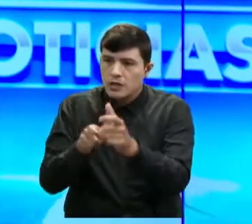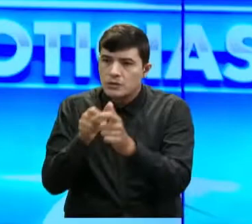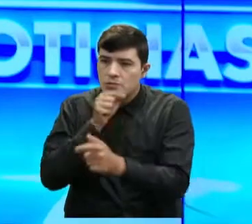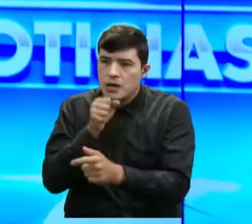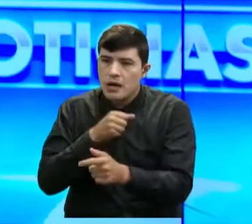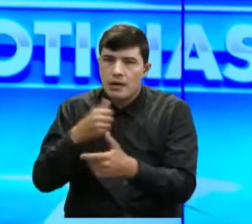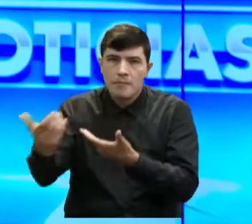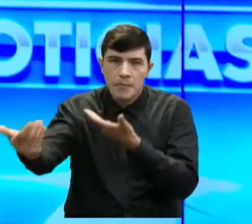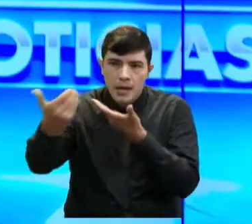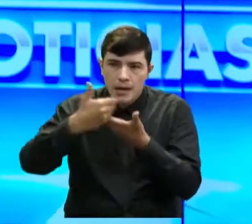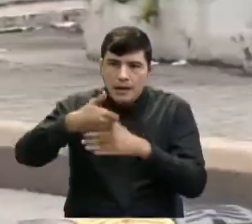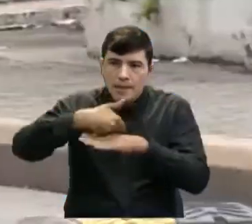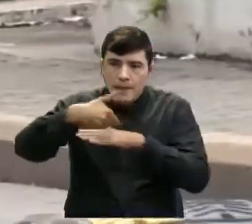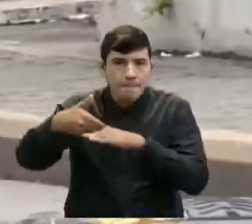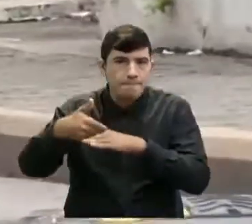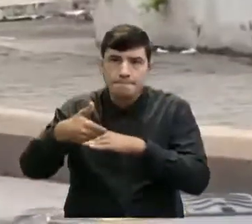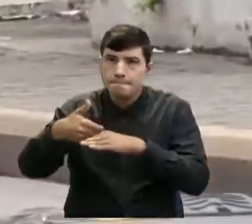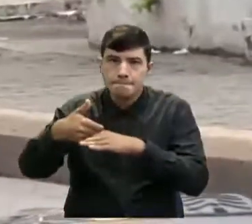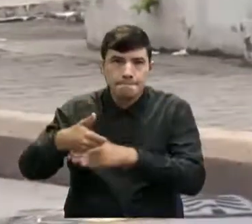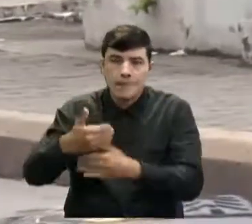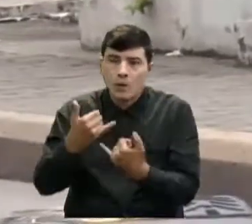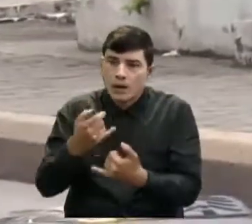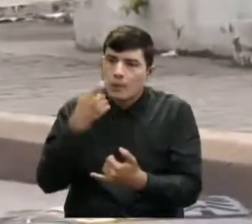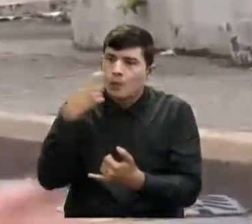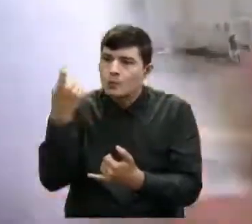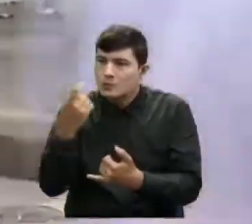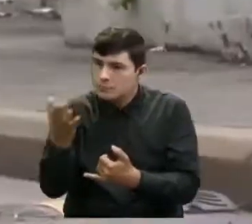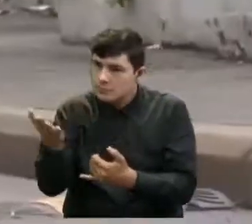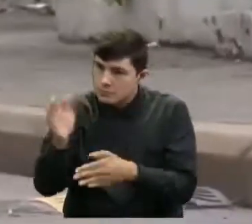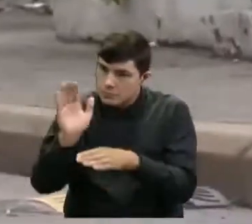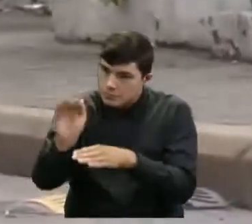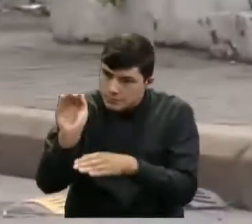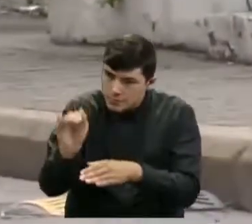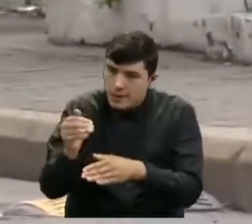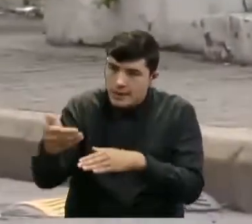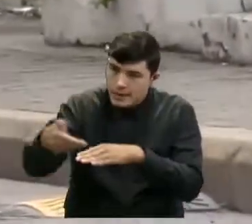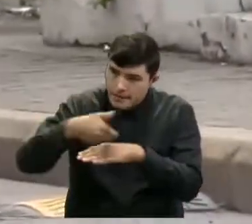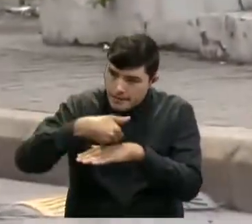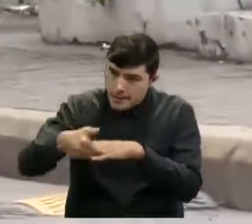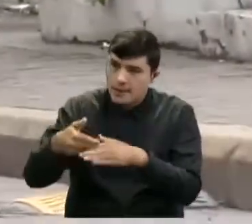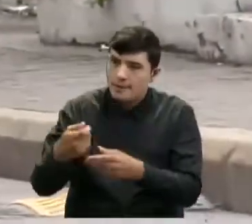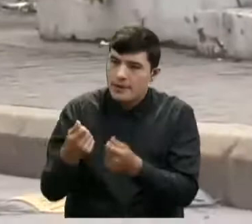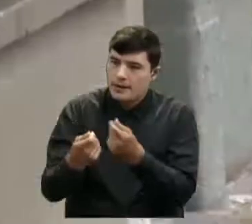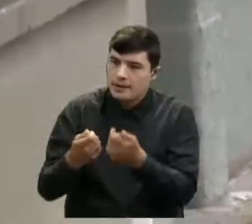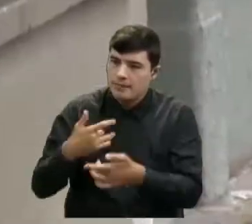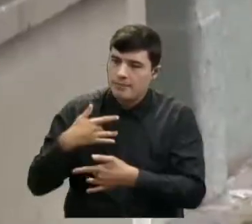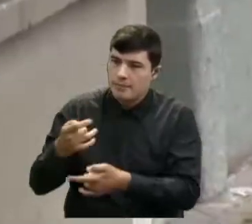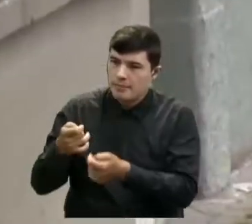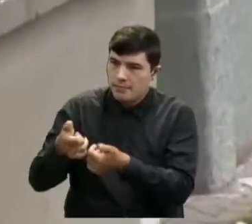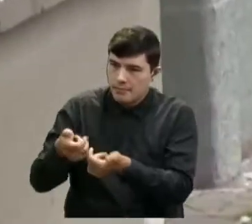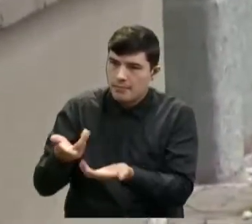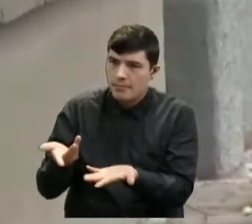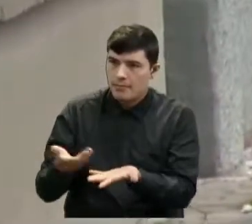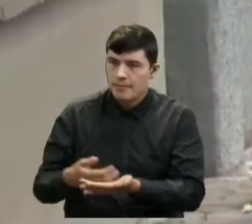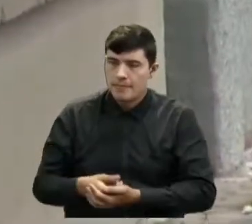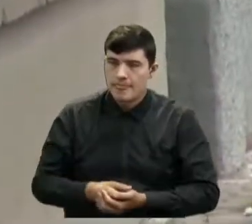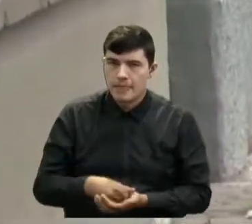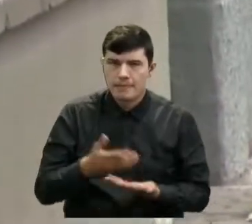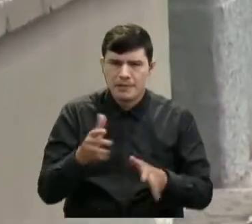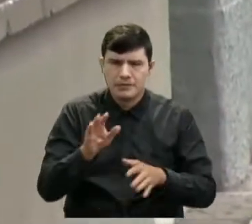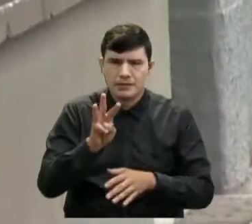perder esta ayuda humanitaria las autoridades del municipio de barbosa emprendieron una jornada de búsqueda y localización de al menos